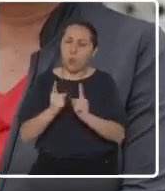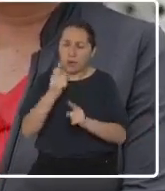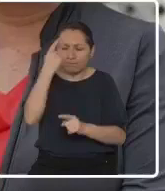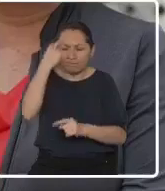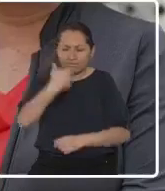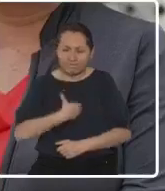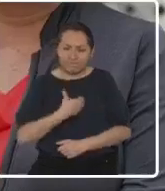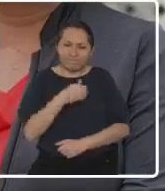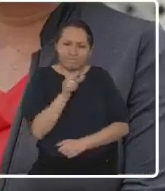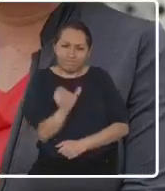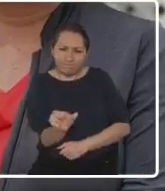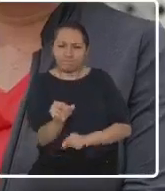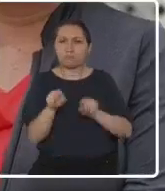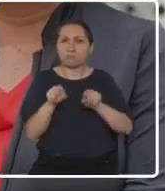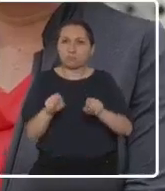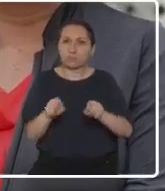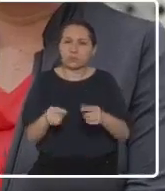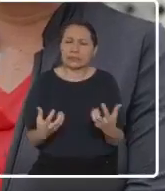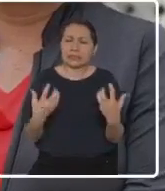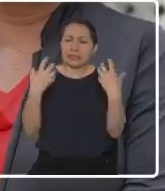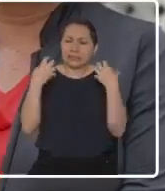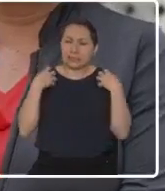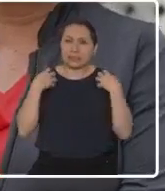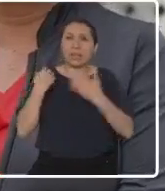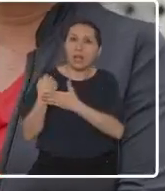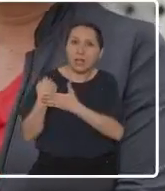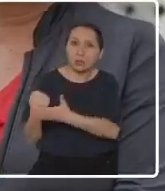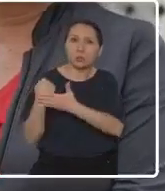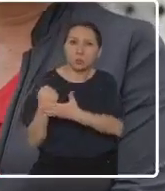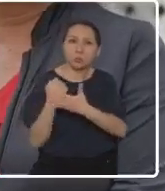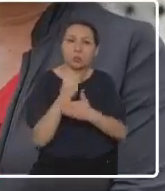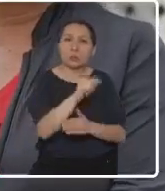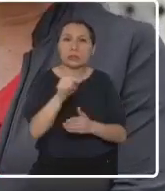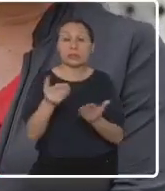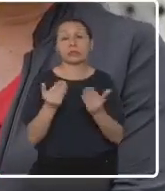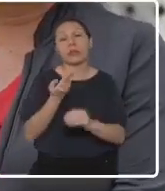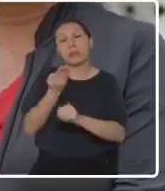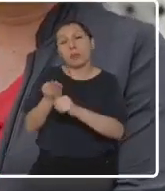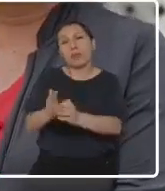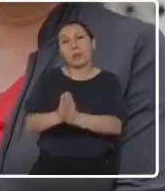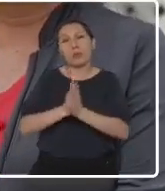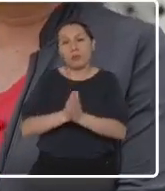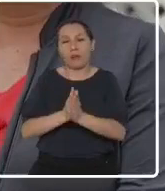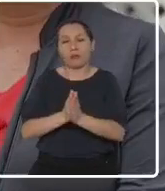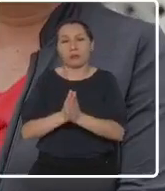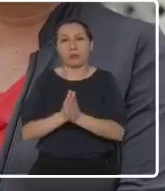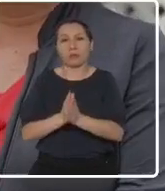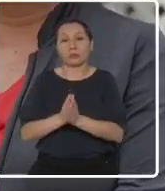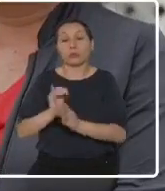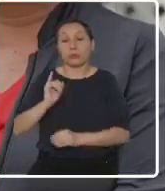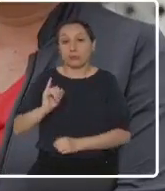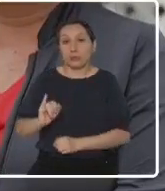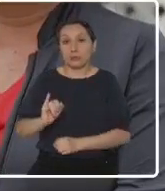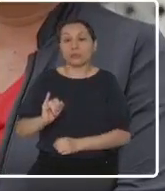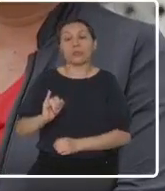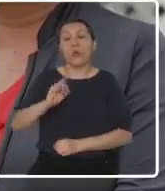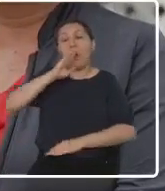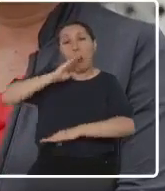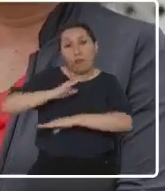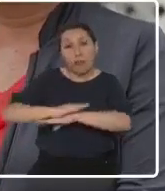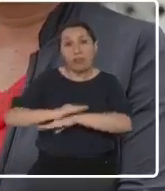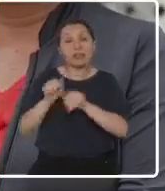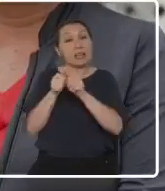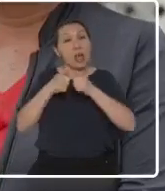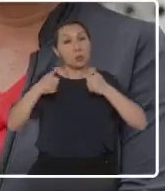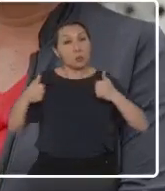zapatos, se están echando al hombro la carga y están ayudando a quienes lo necesiten. Les pido por favor que sí sigan las instrucciones